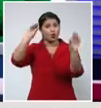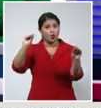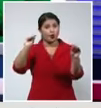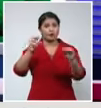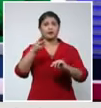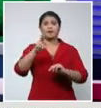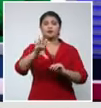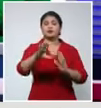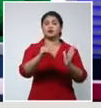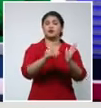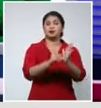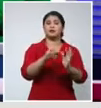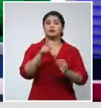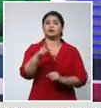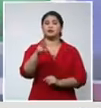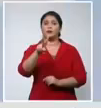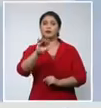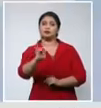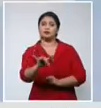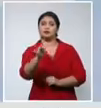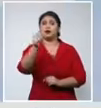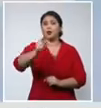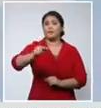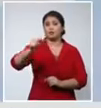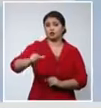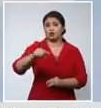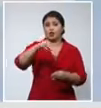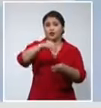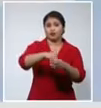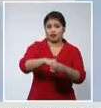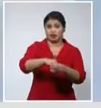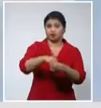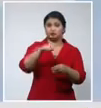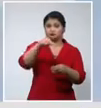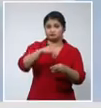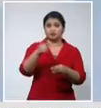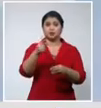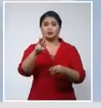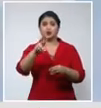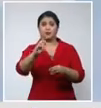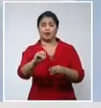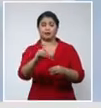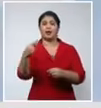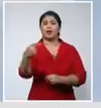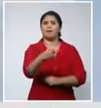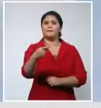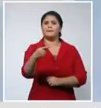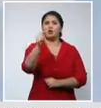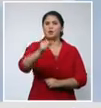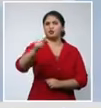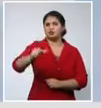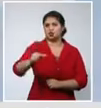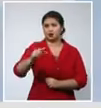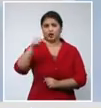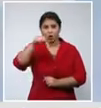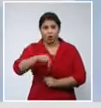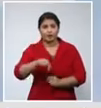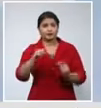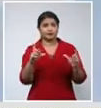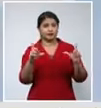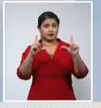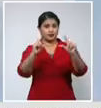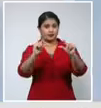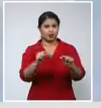25.127 pacientes, 120 menos que el día anterior, discreta disminución, expresión